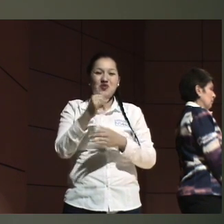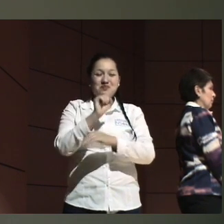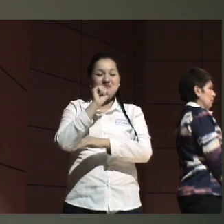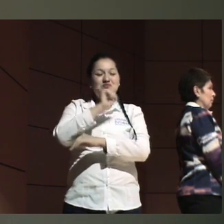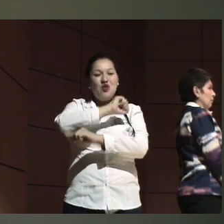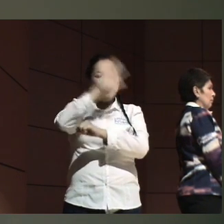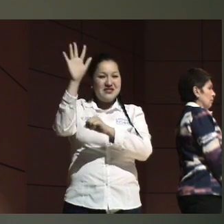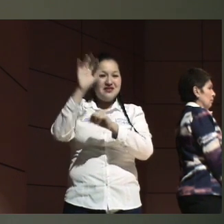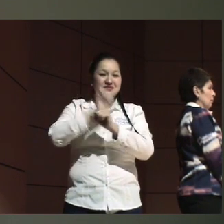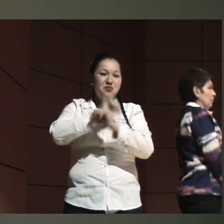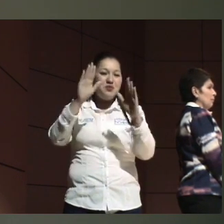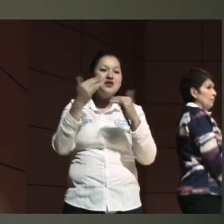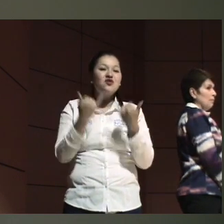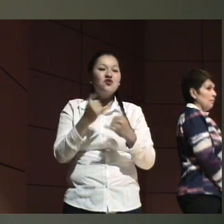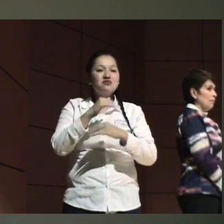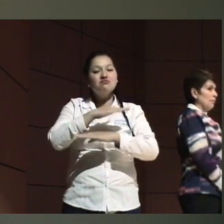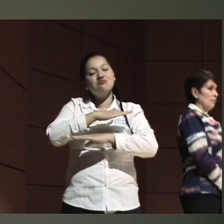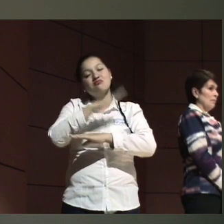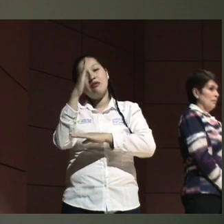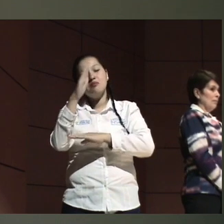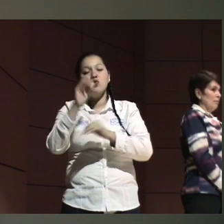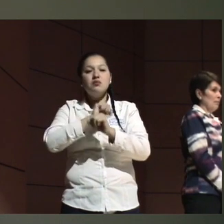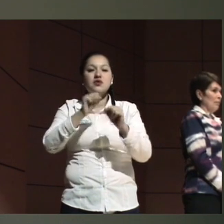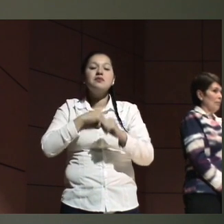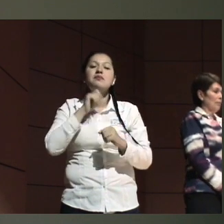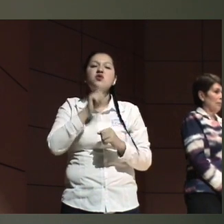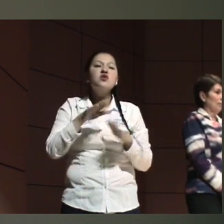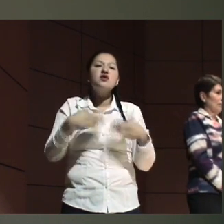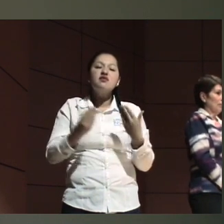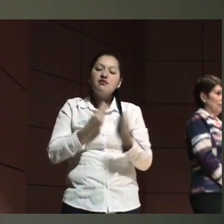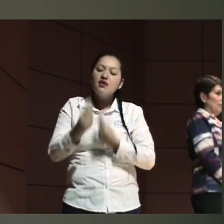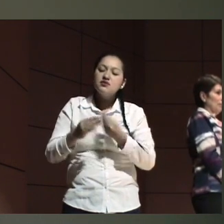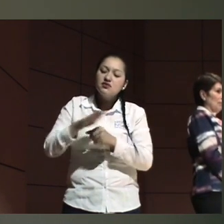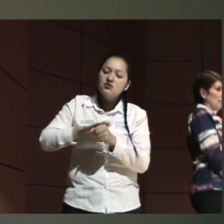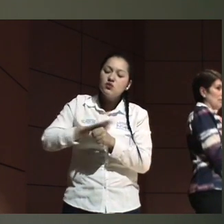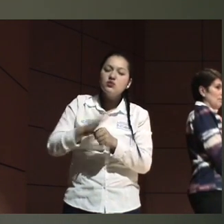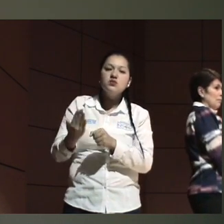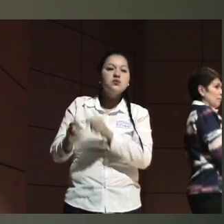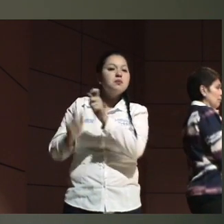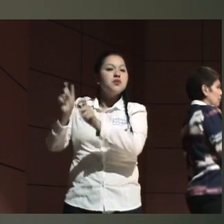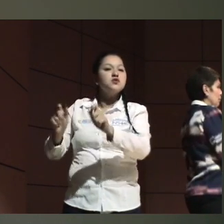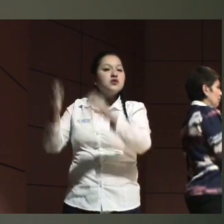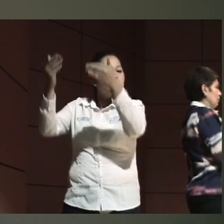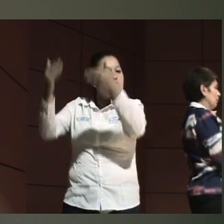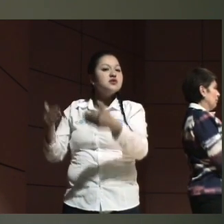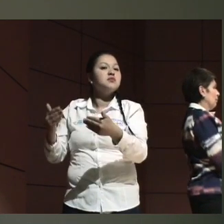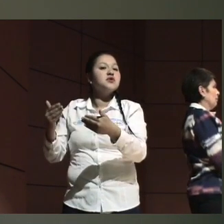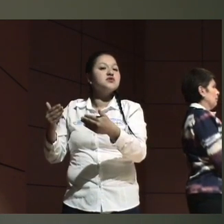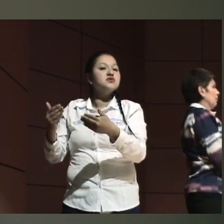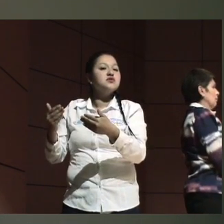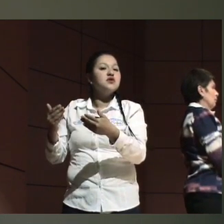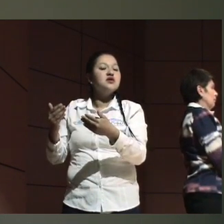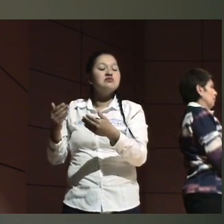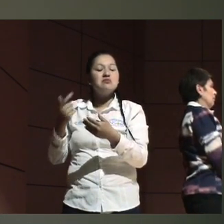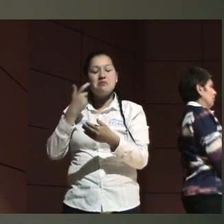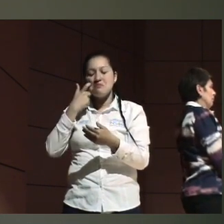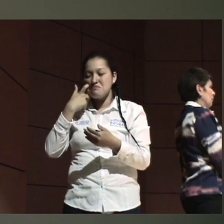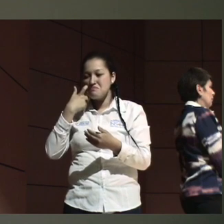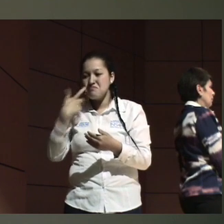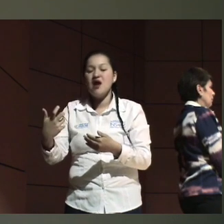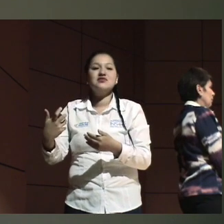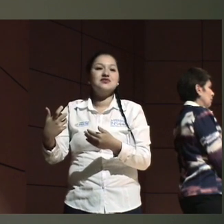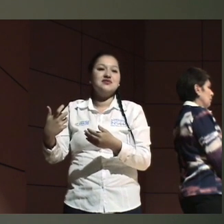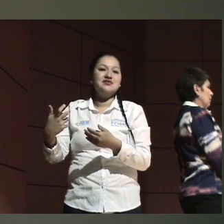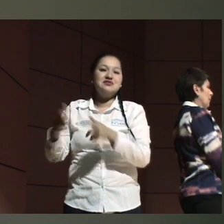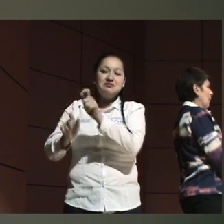esta mañana con los expertos bueno que hacer frente a esas situaciones donde las condiciones de discapacidad se acentúan o o se hacen